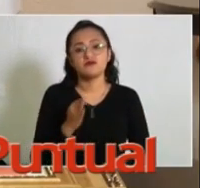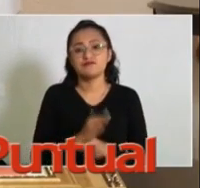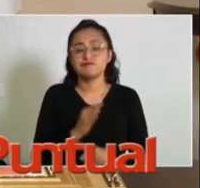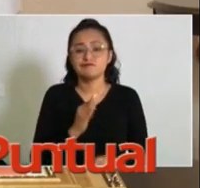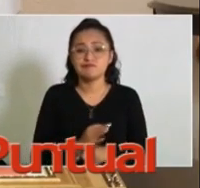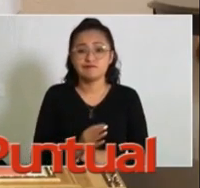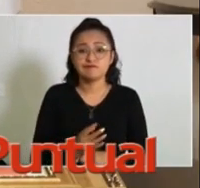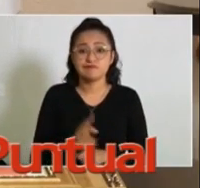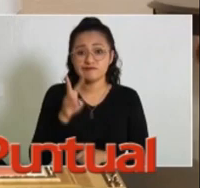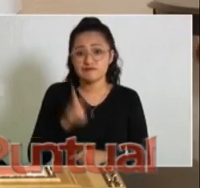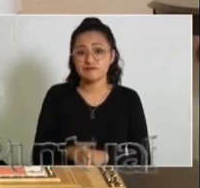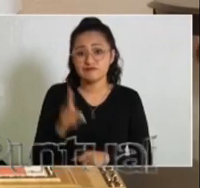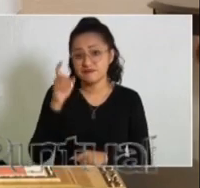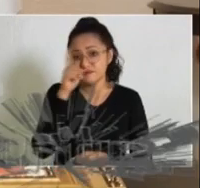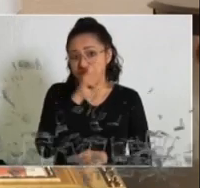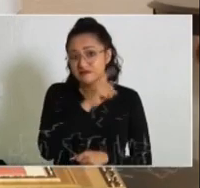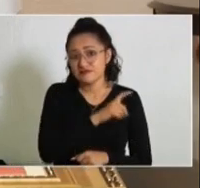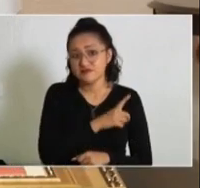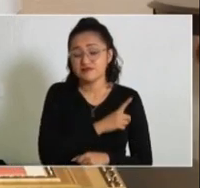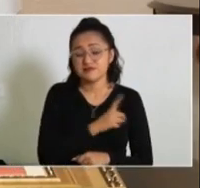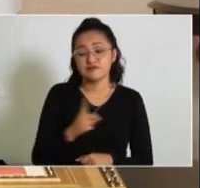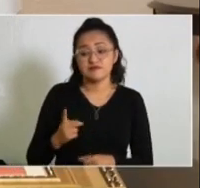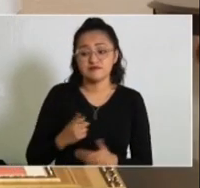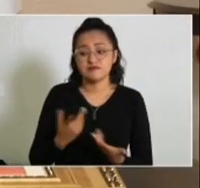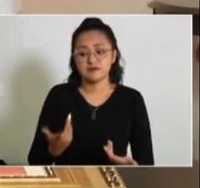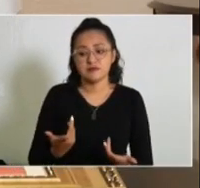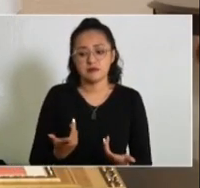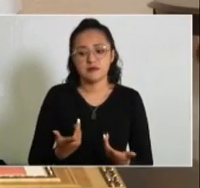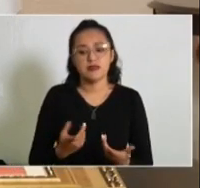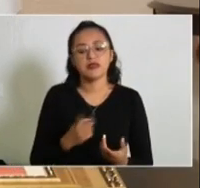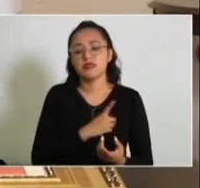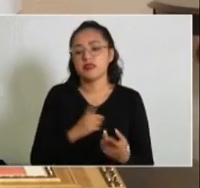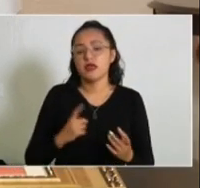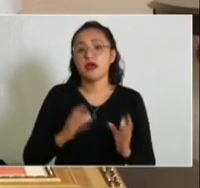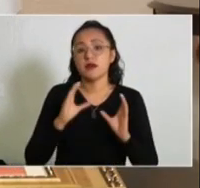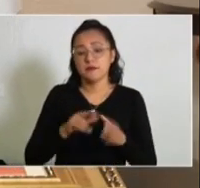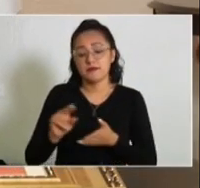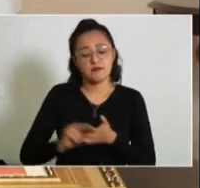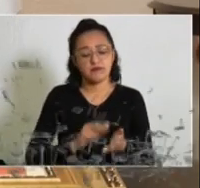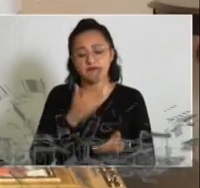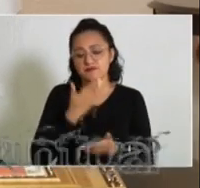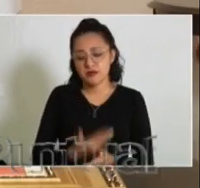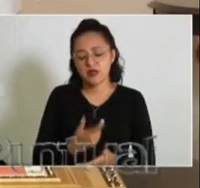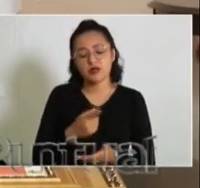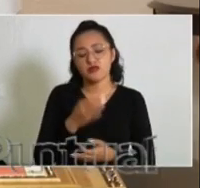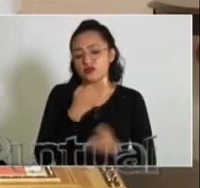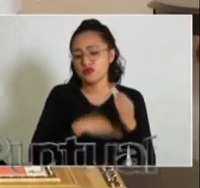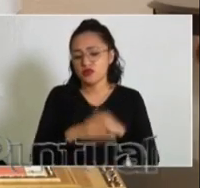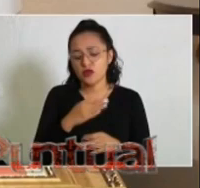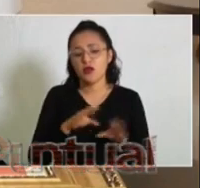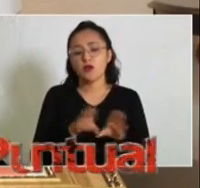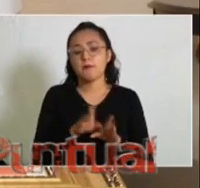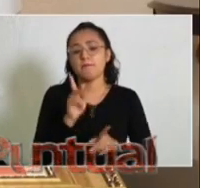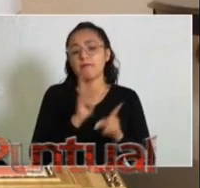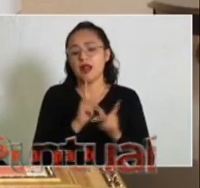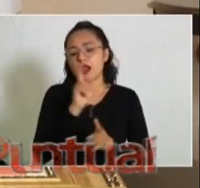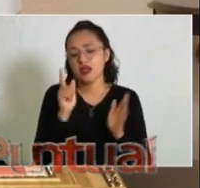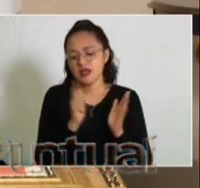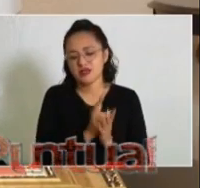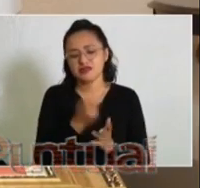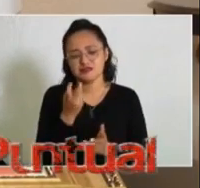versión obligados a contratar a esas personas porque son